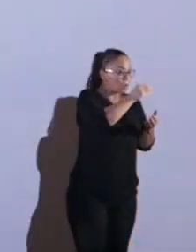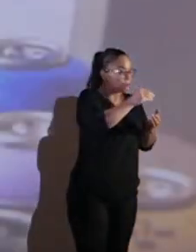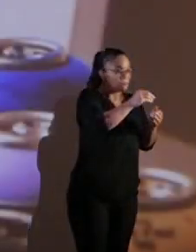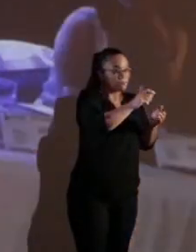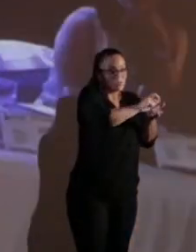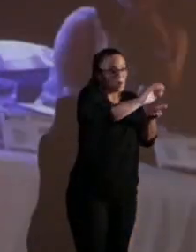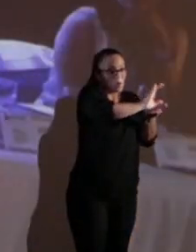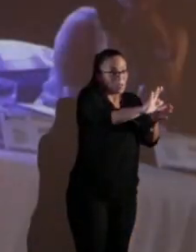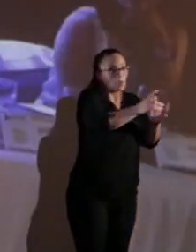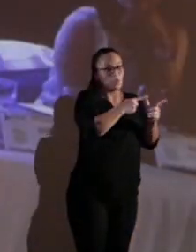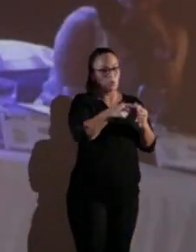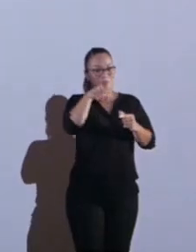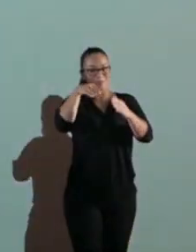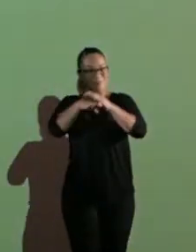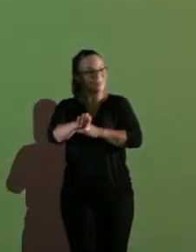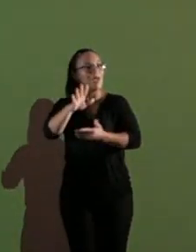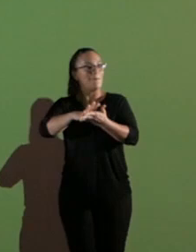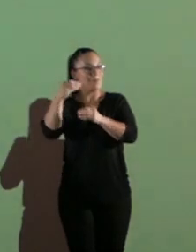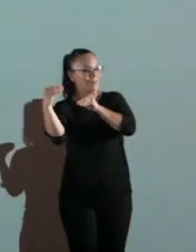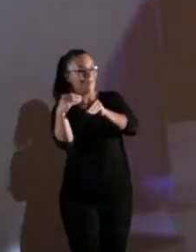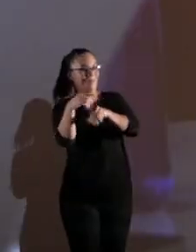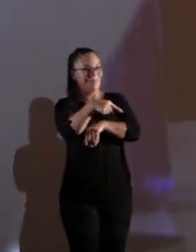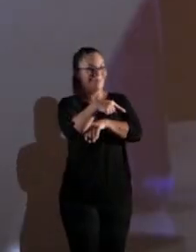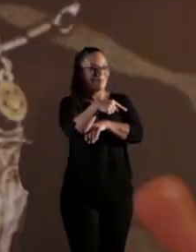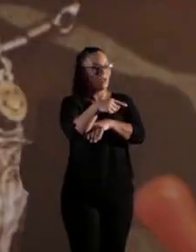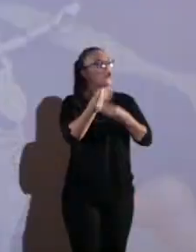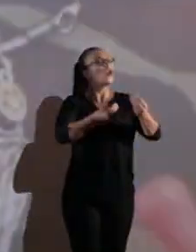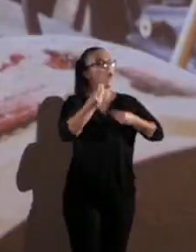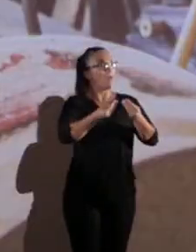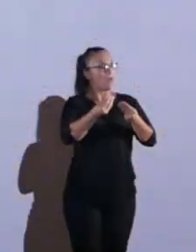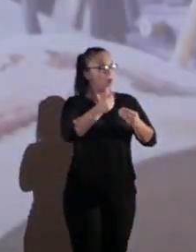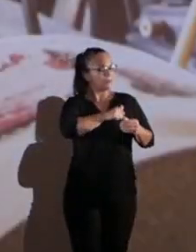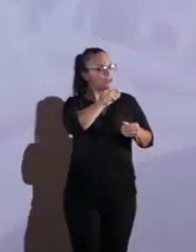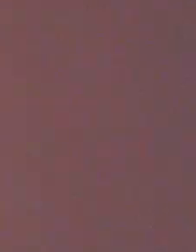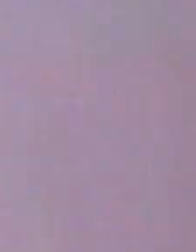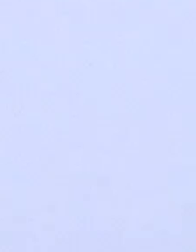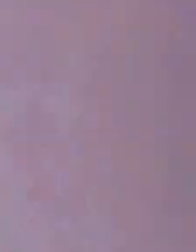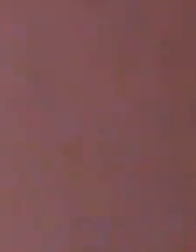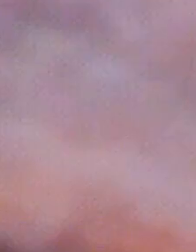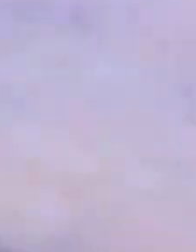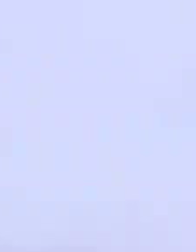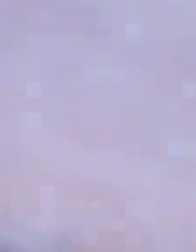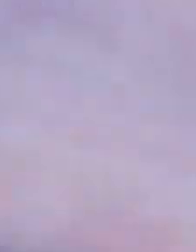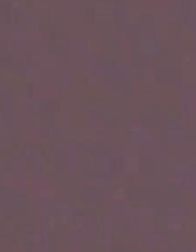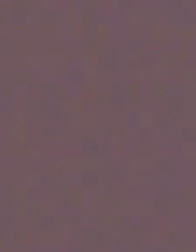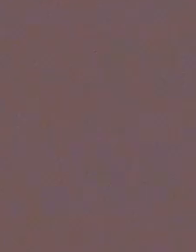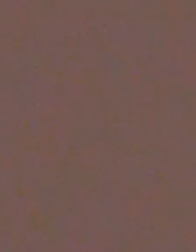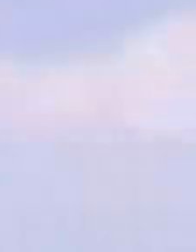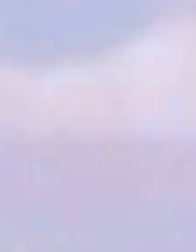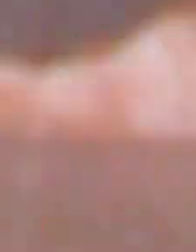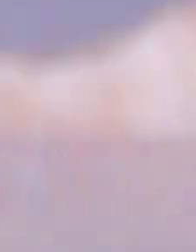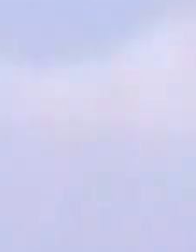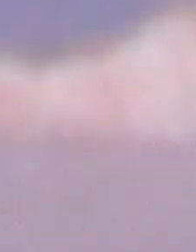verdad como como cómo es cómo se comporta uno en el mundo laboral cómo se relaciona con los compañeros de trabajo cómo conversa